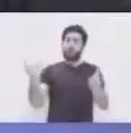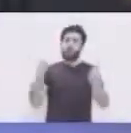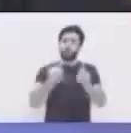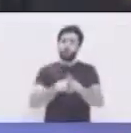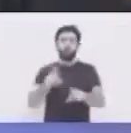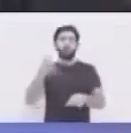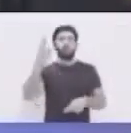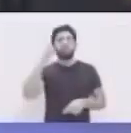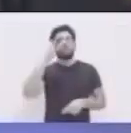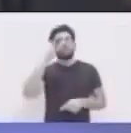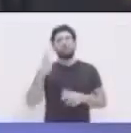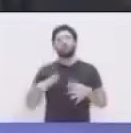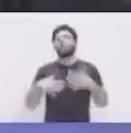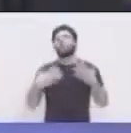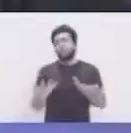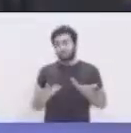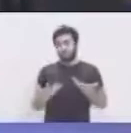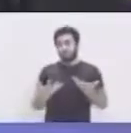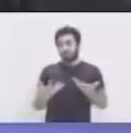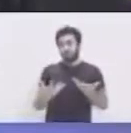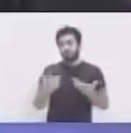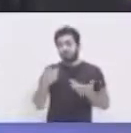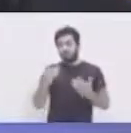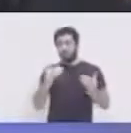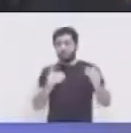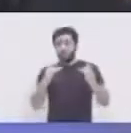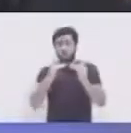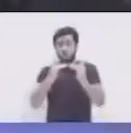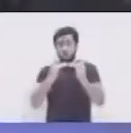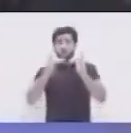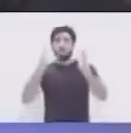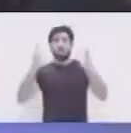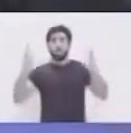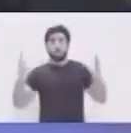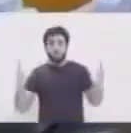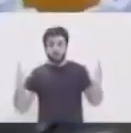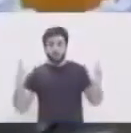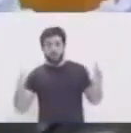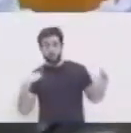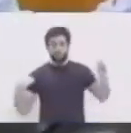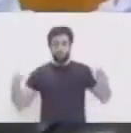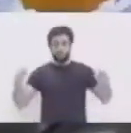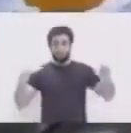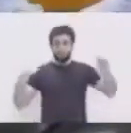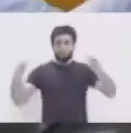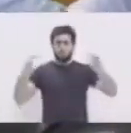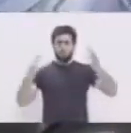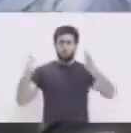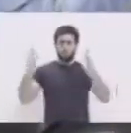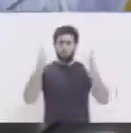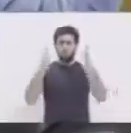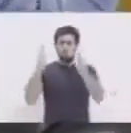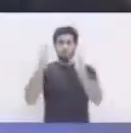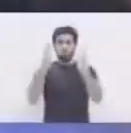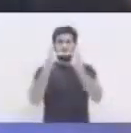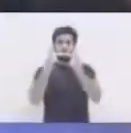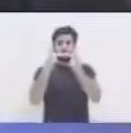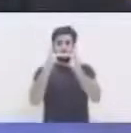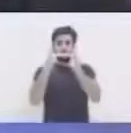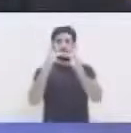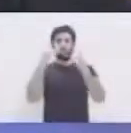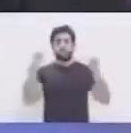sueño. Sueñan, como tú dijiste, de construir un puente que una ambos lados del